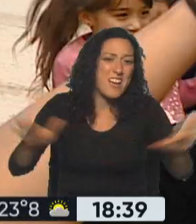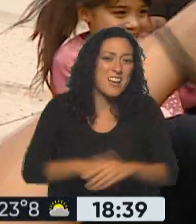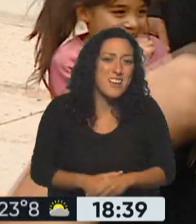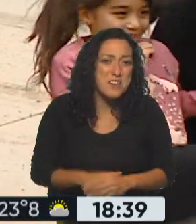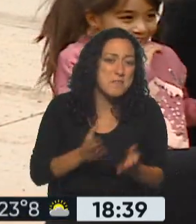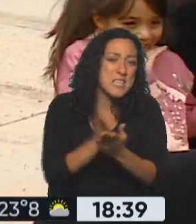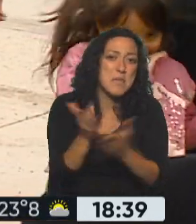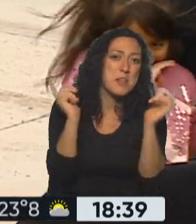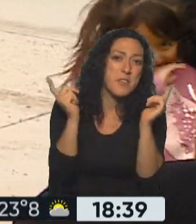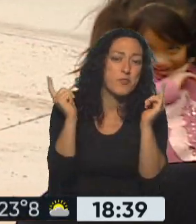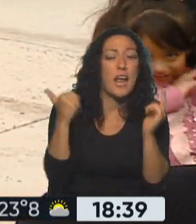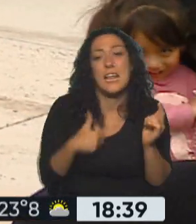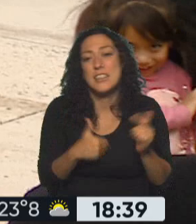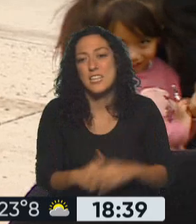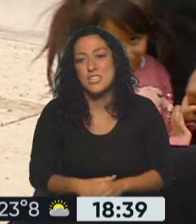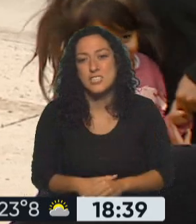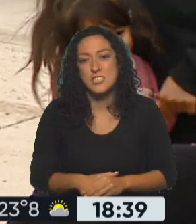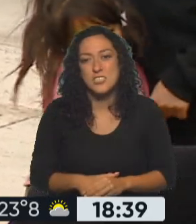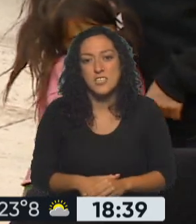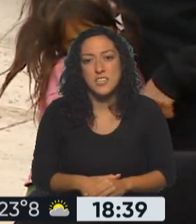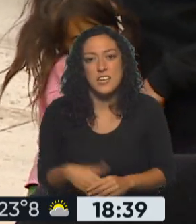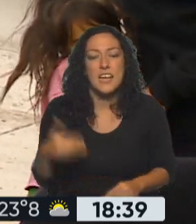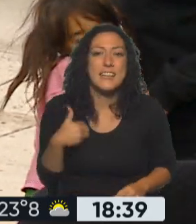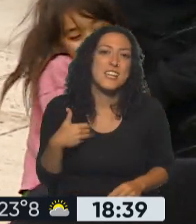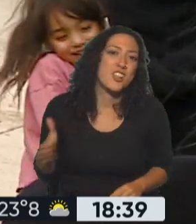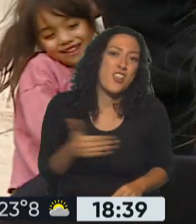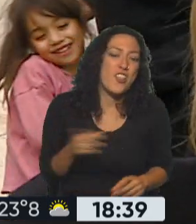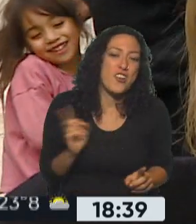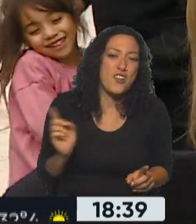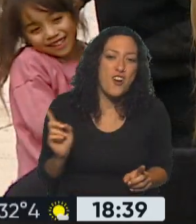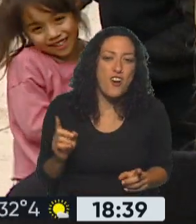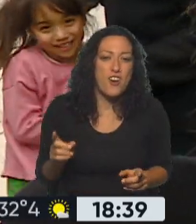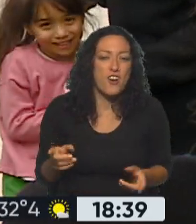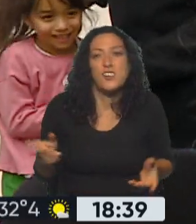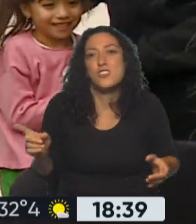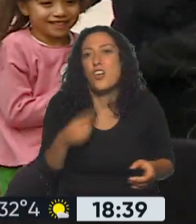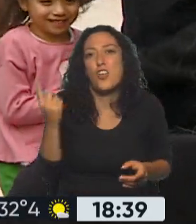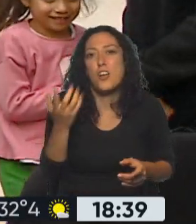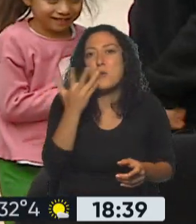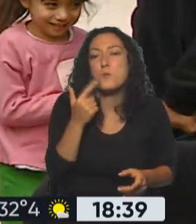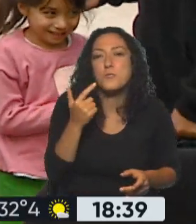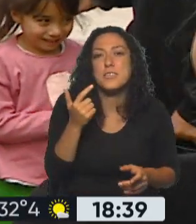queda disfrutar con todos los argentinos. Y bueno, no con todos los argentinos, sino ya con todos los mesistas del mundo. Tipo, si te